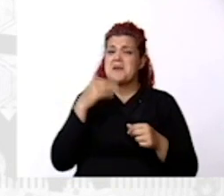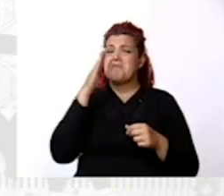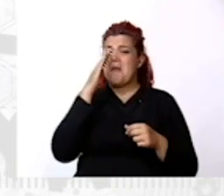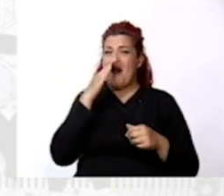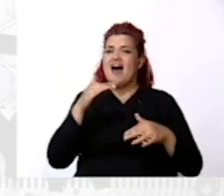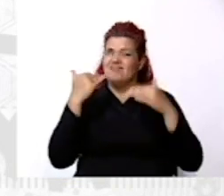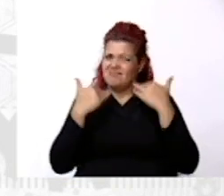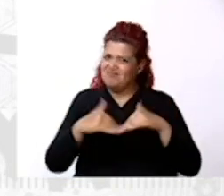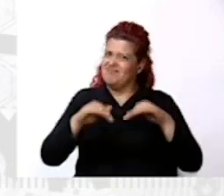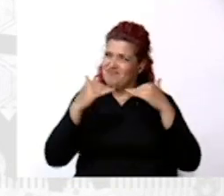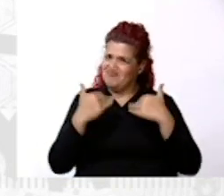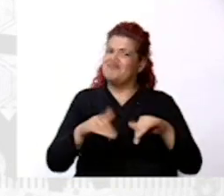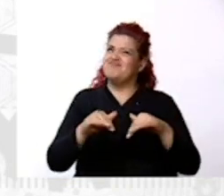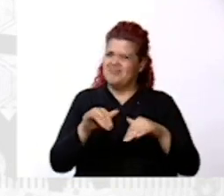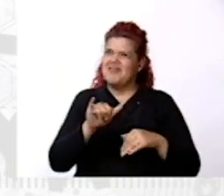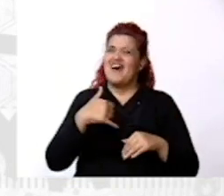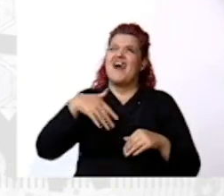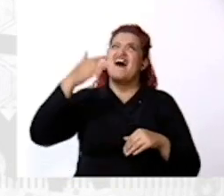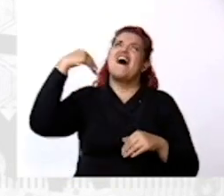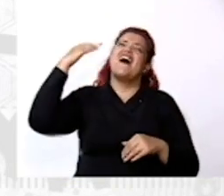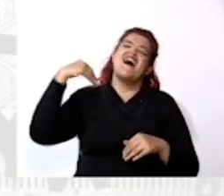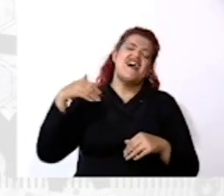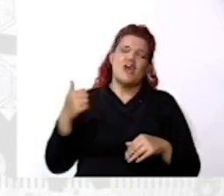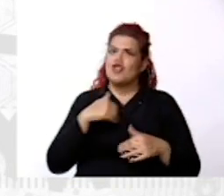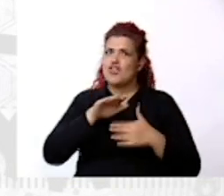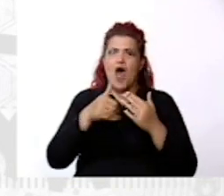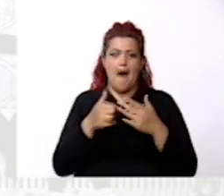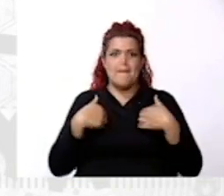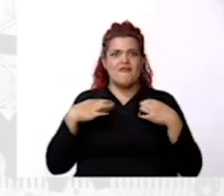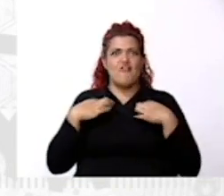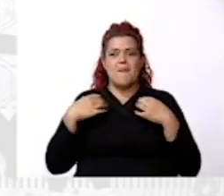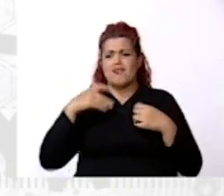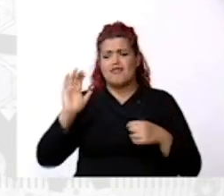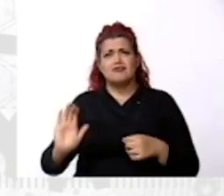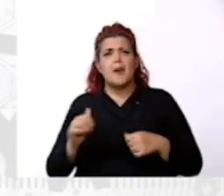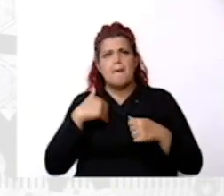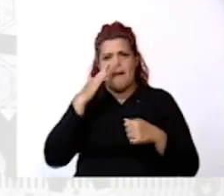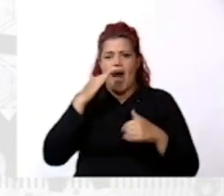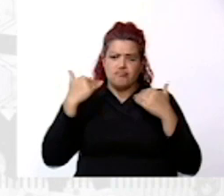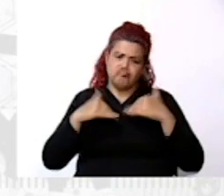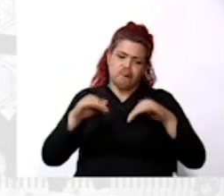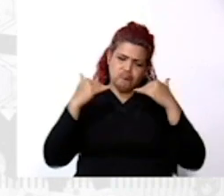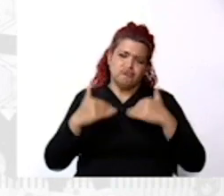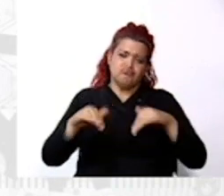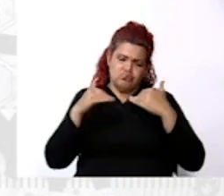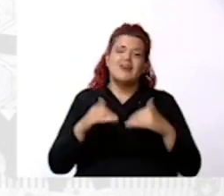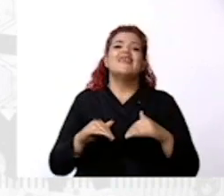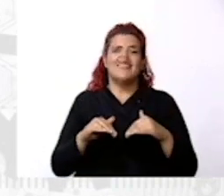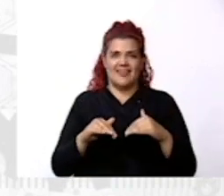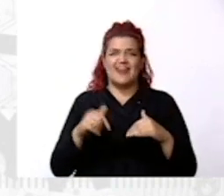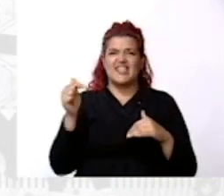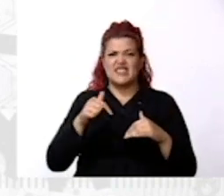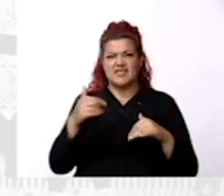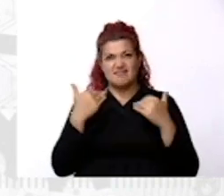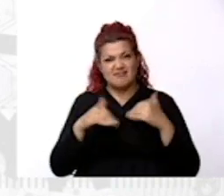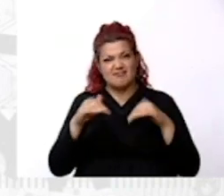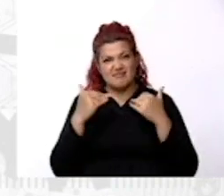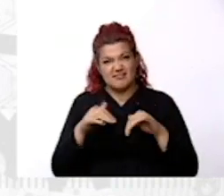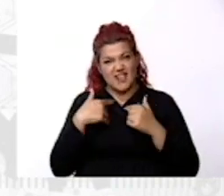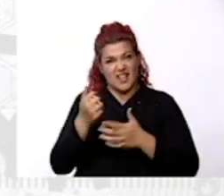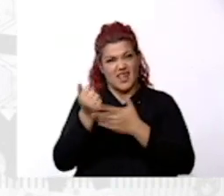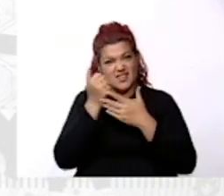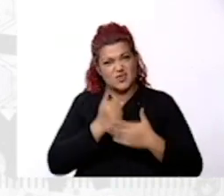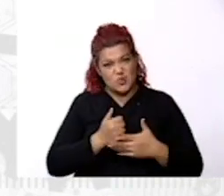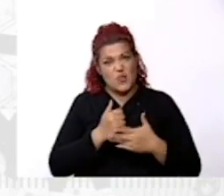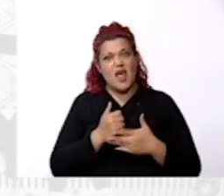costurera. Ella me hacía toda mi ropa cuando yo era niña. Esa es una máquina que nos ha ayudado